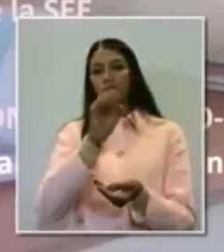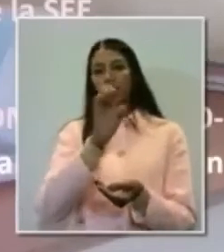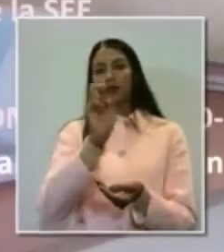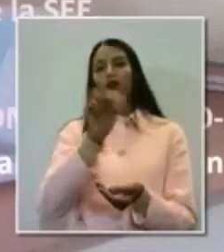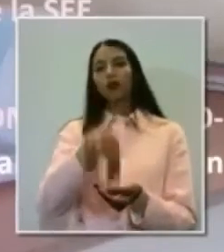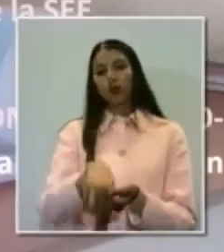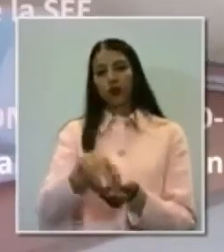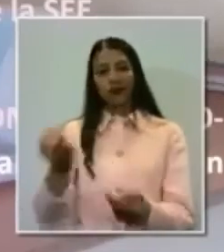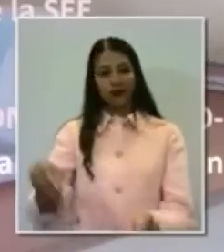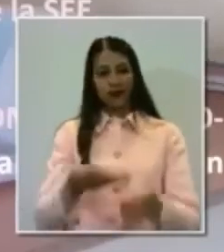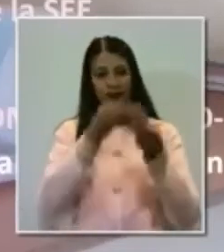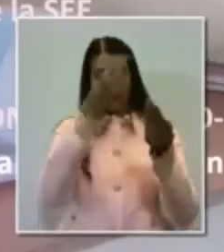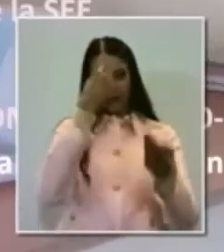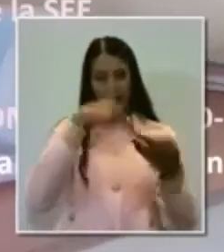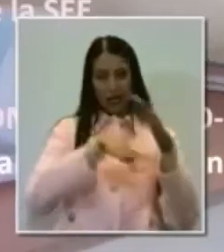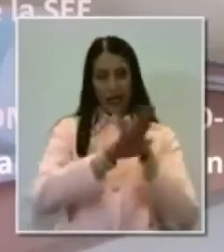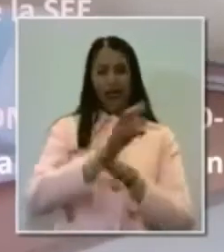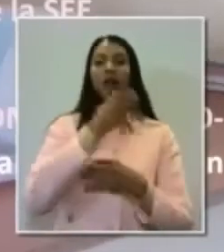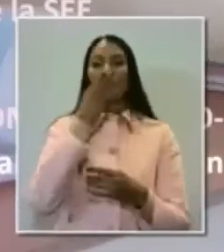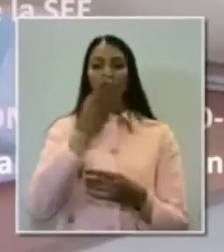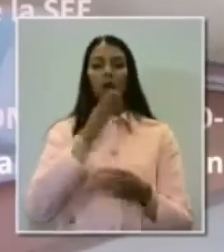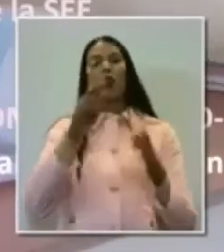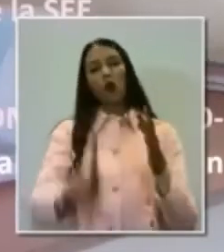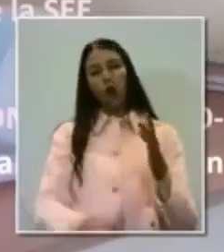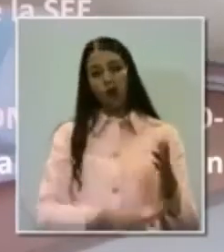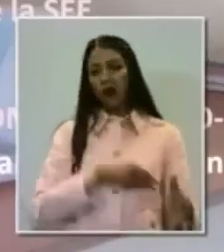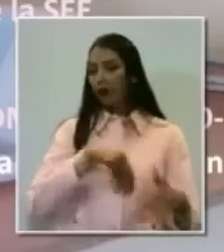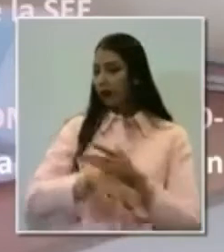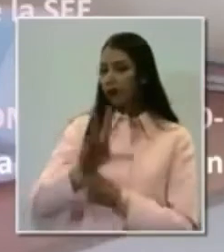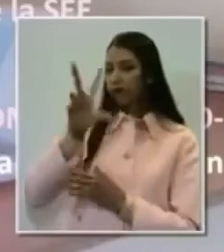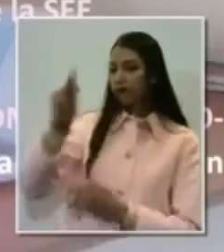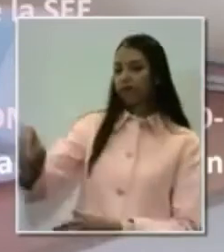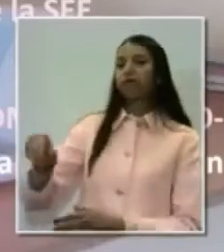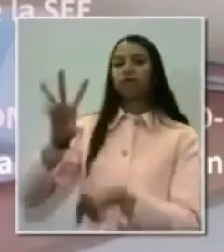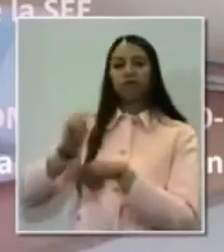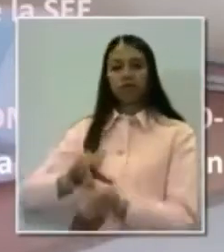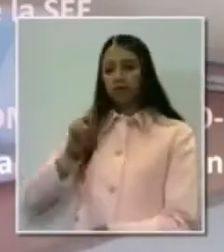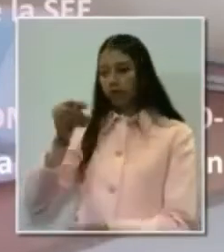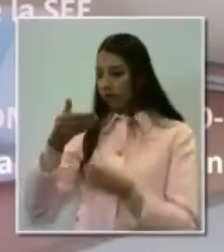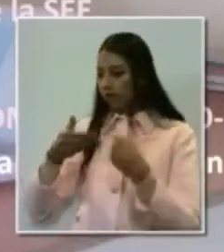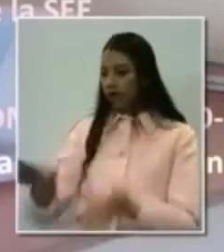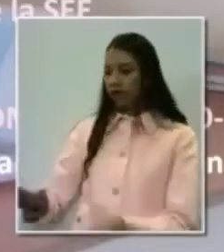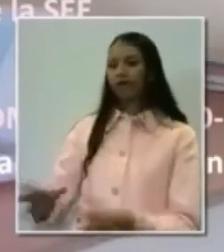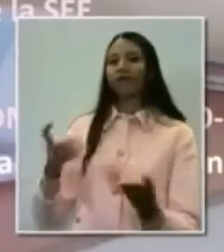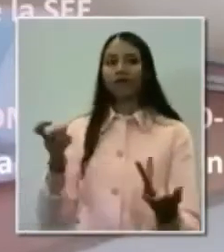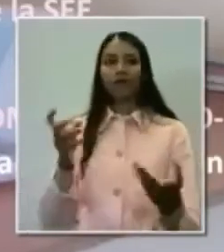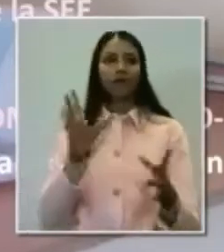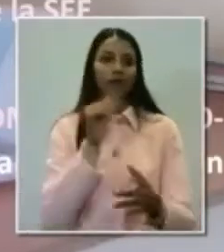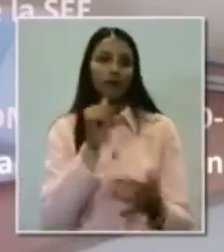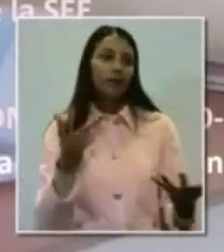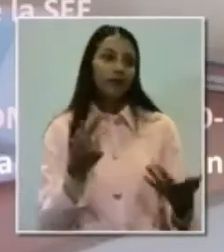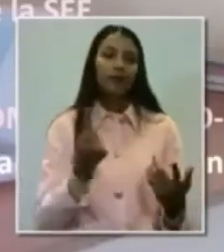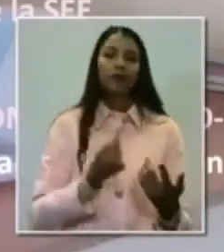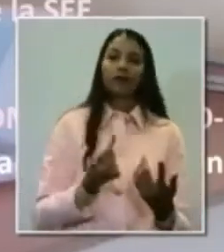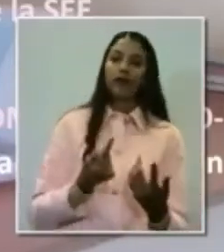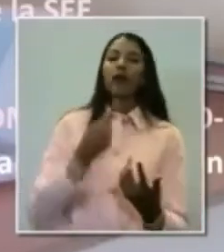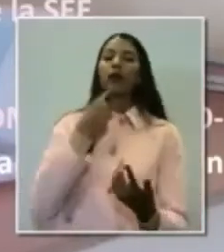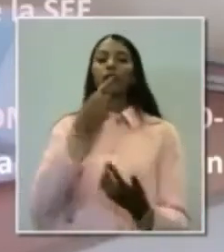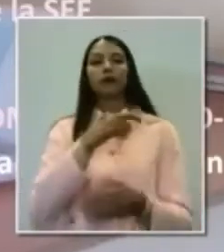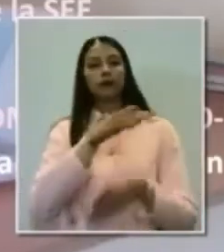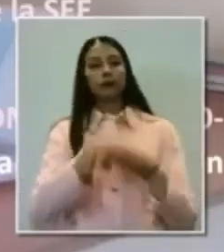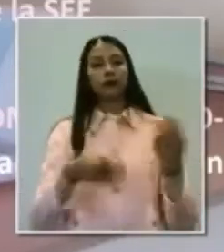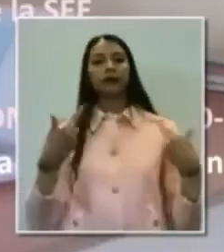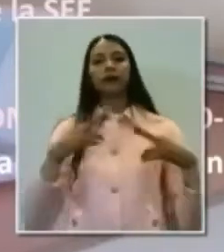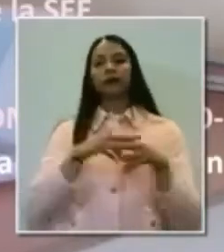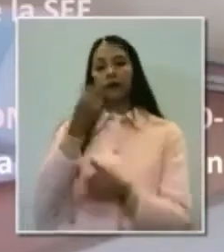les permiten el ingreso a los maestros y los dejan en indefensión. En este sentido, comentarle a todos los maestros que han participado, que participan